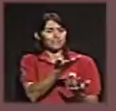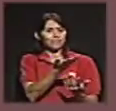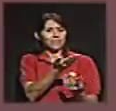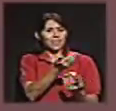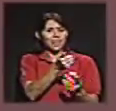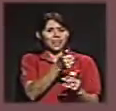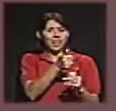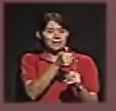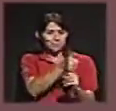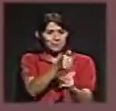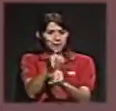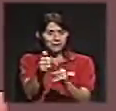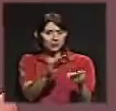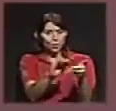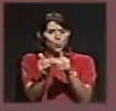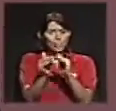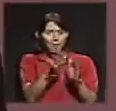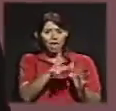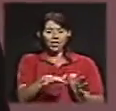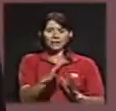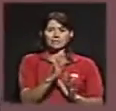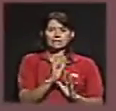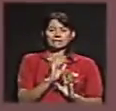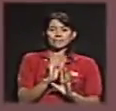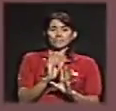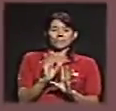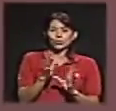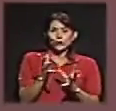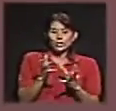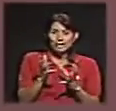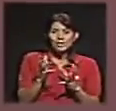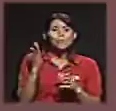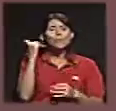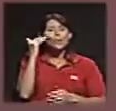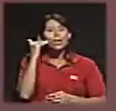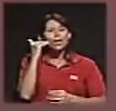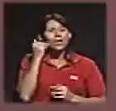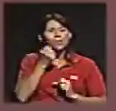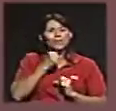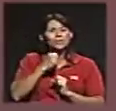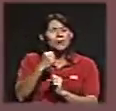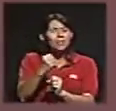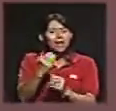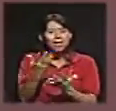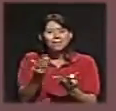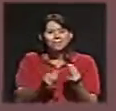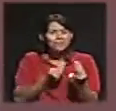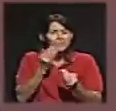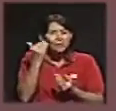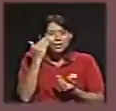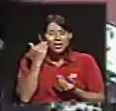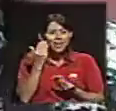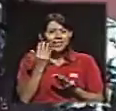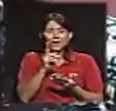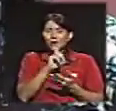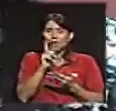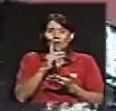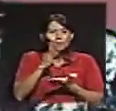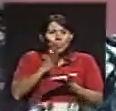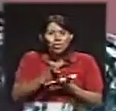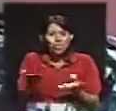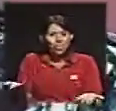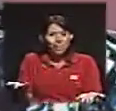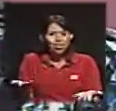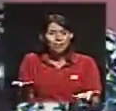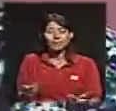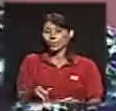parte de las comunidades? ¿Por qué razón es que la municipalidad no termina de dar marcha atrás? Bueno,